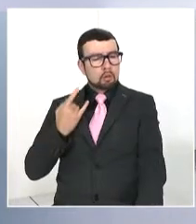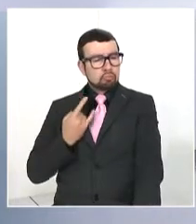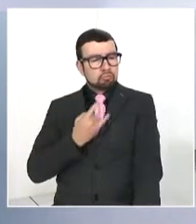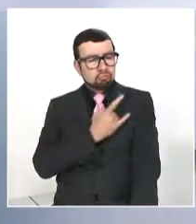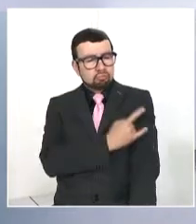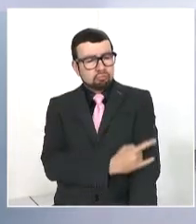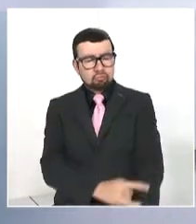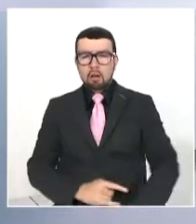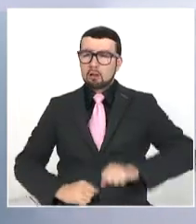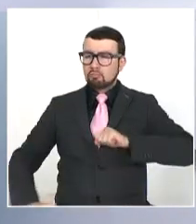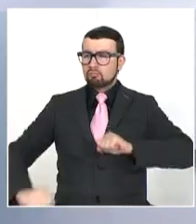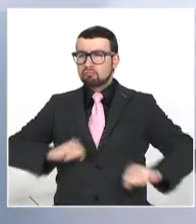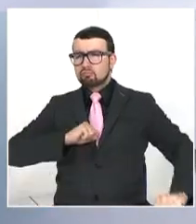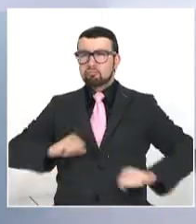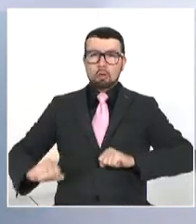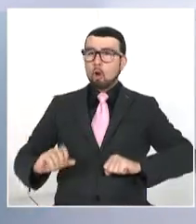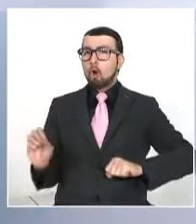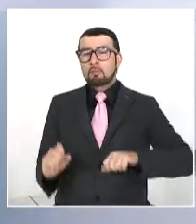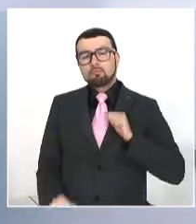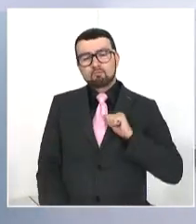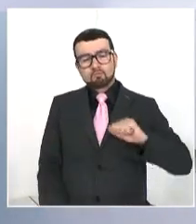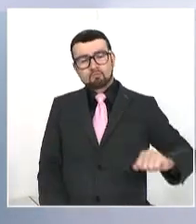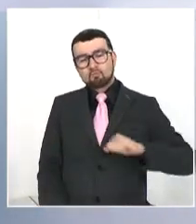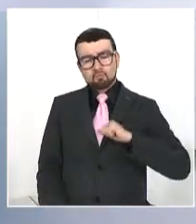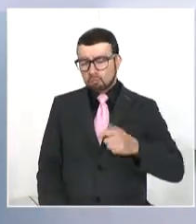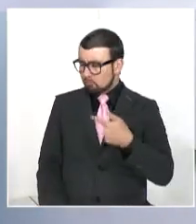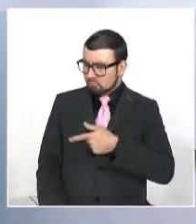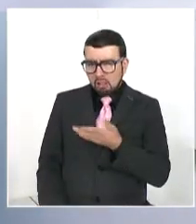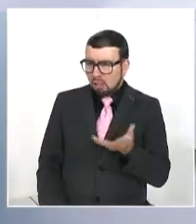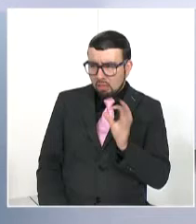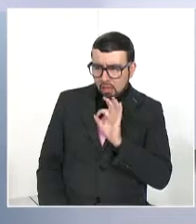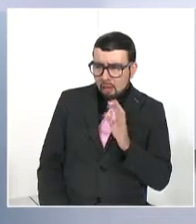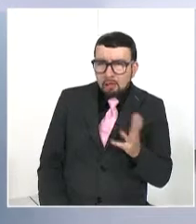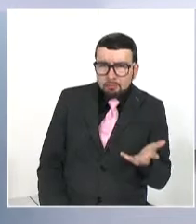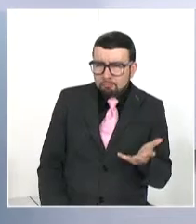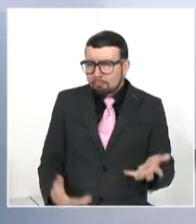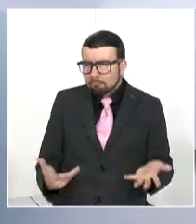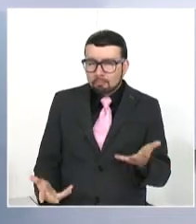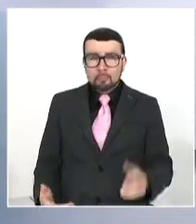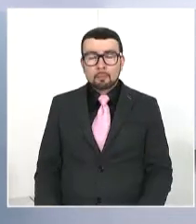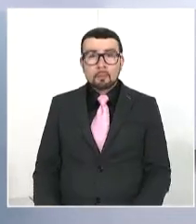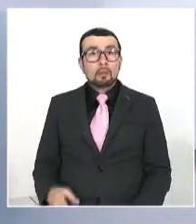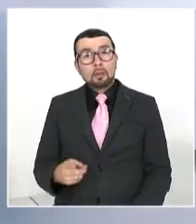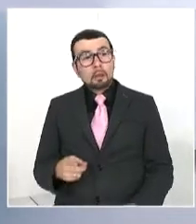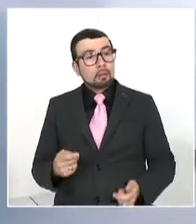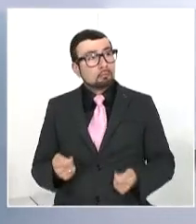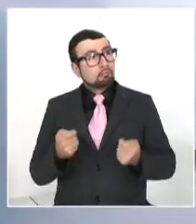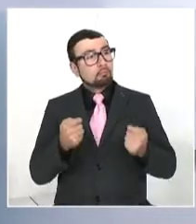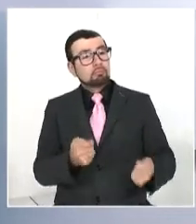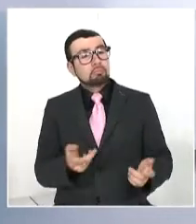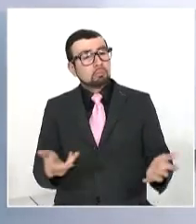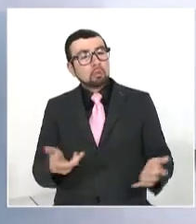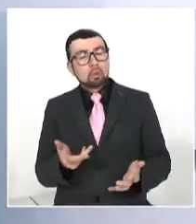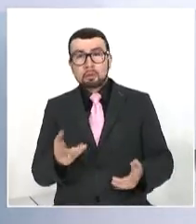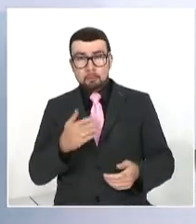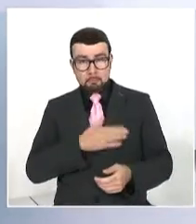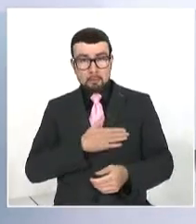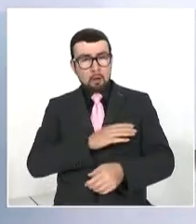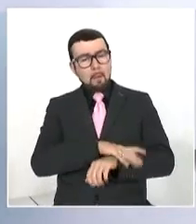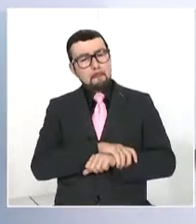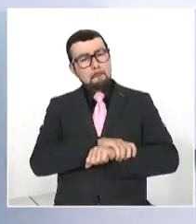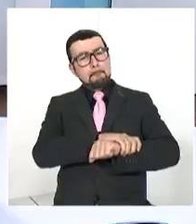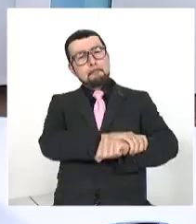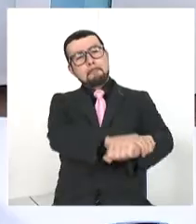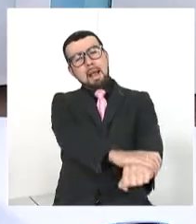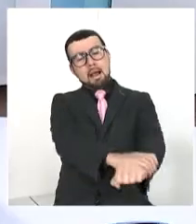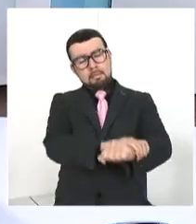es la evaluación muscular, y hasta dónde de una forma pasiva, o sea, nosotros moviéndolo hasta dónde llega la articulación. En este caso